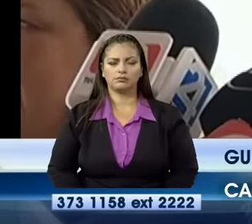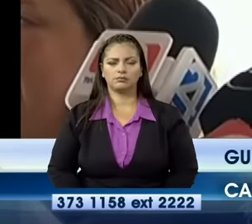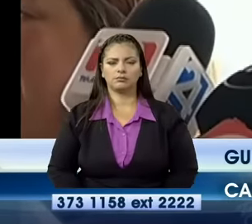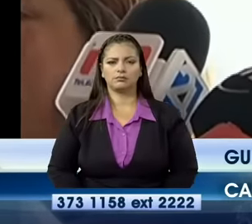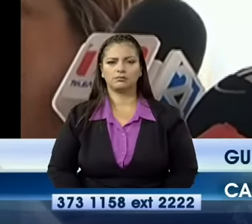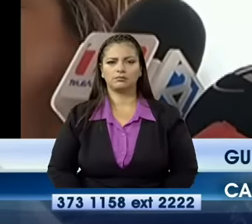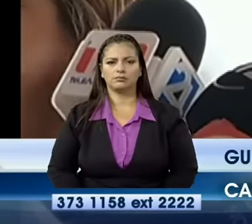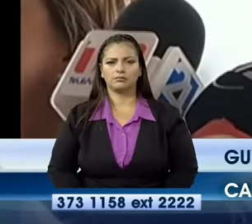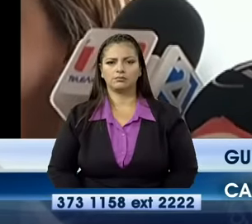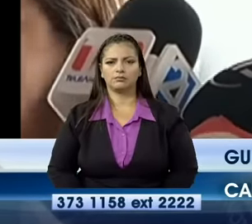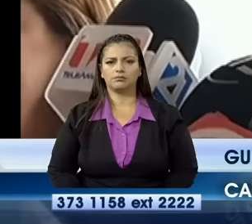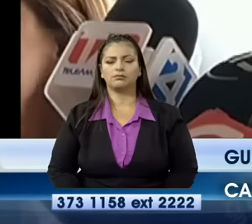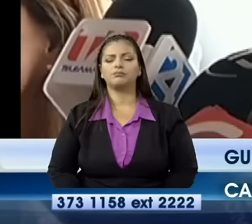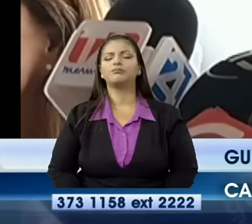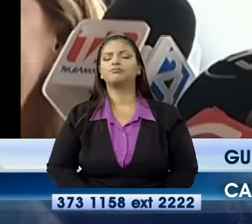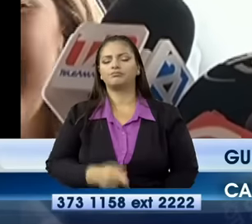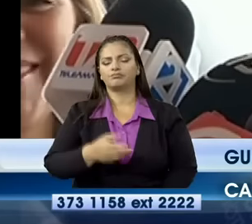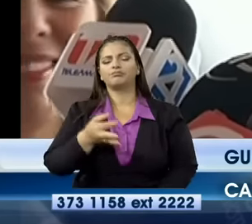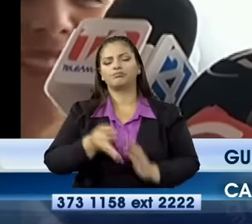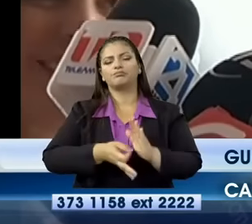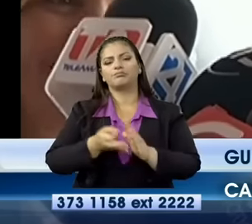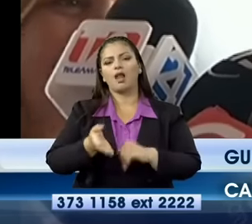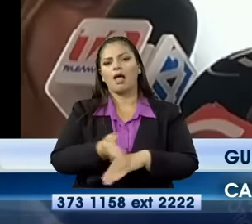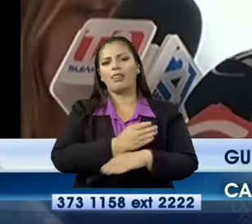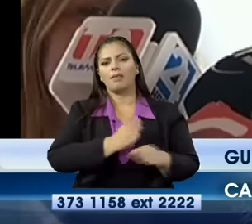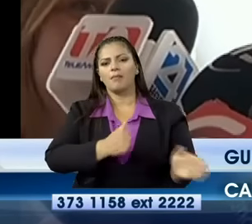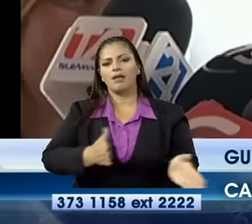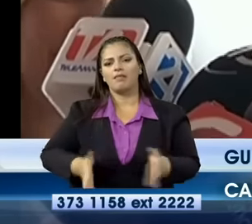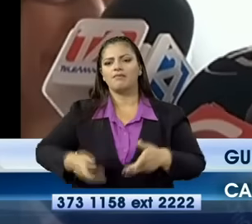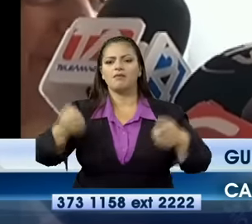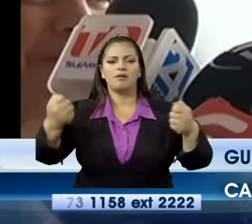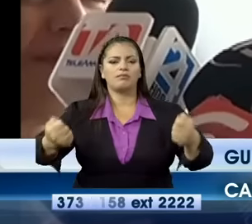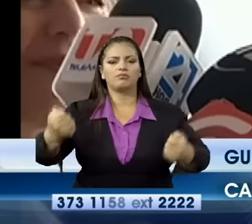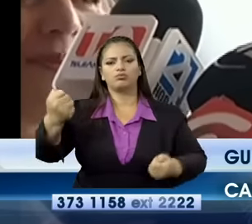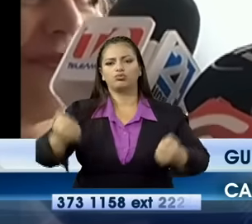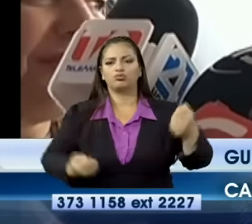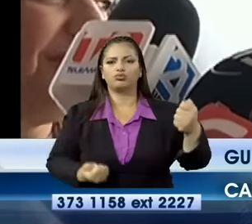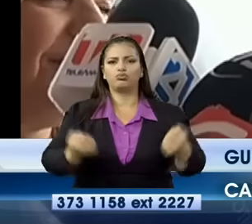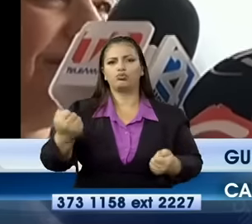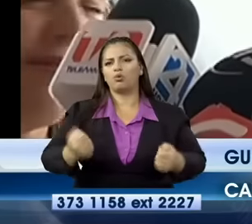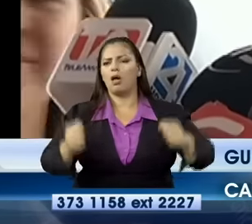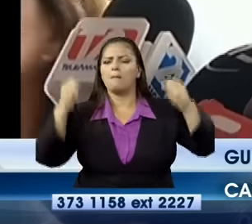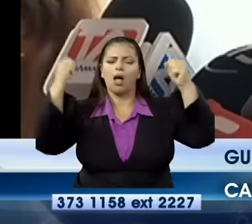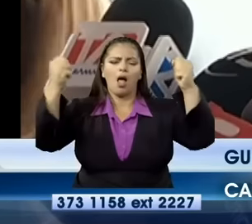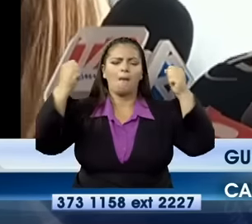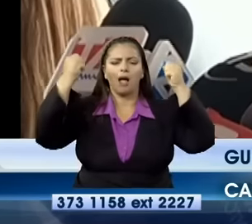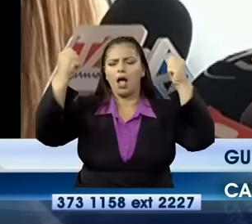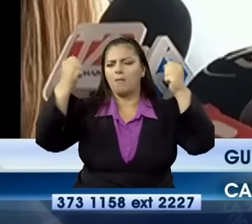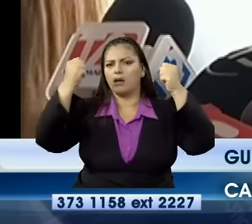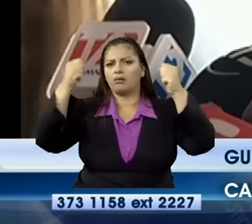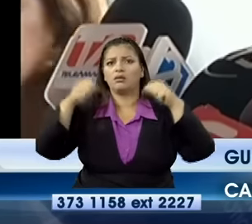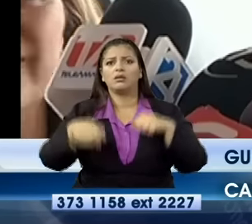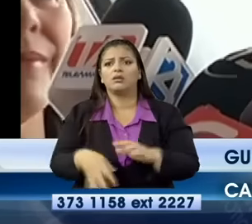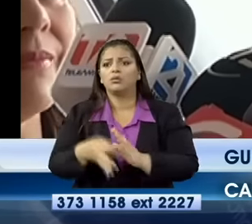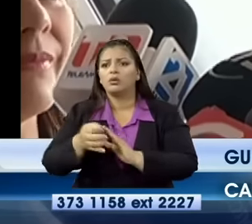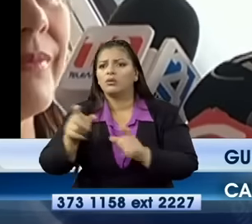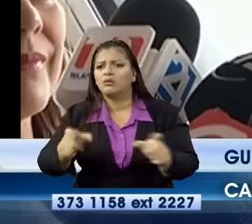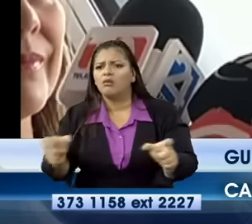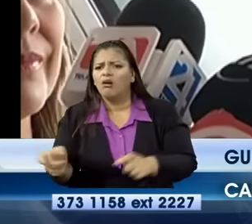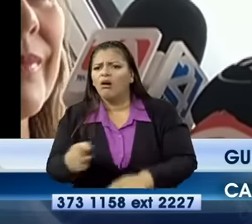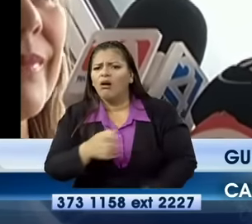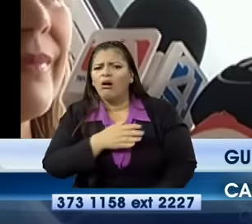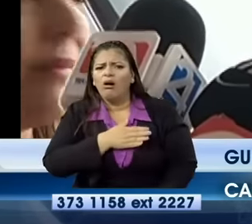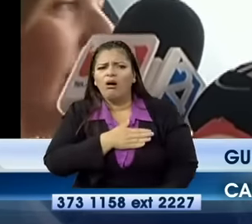íbamos a realizar en Durán porque inclusive hay algunos ciudadanos de Durán que se han visto afectados en este